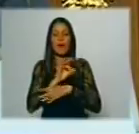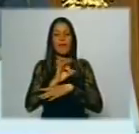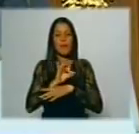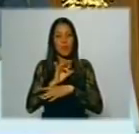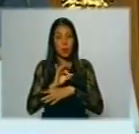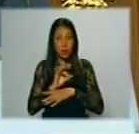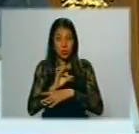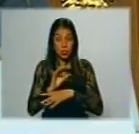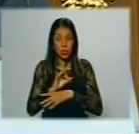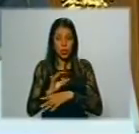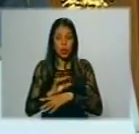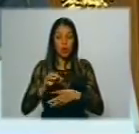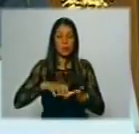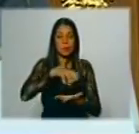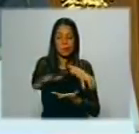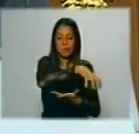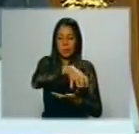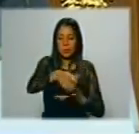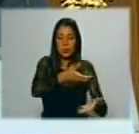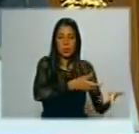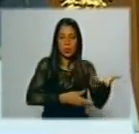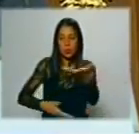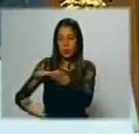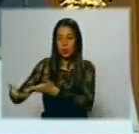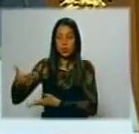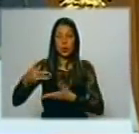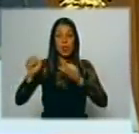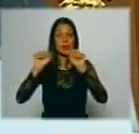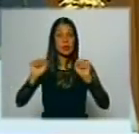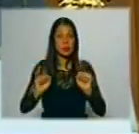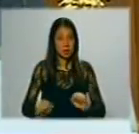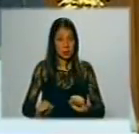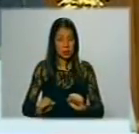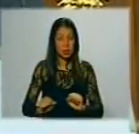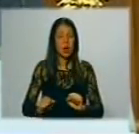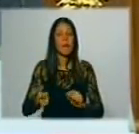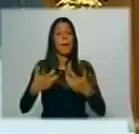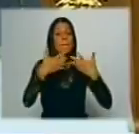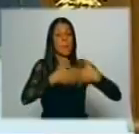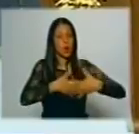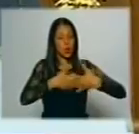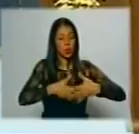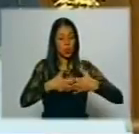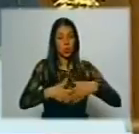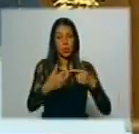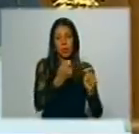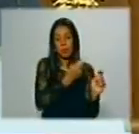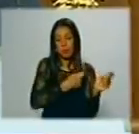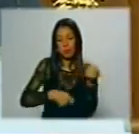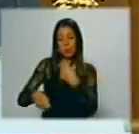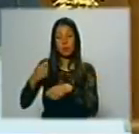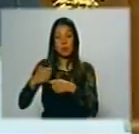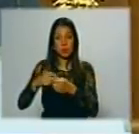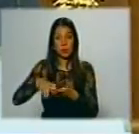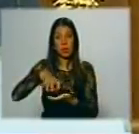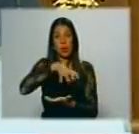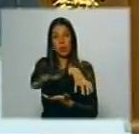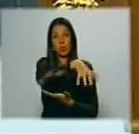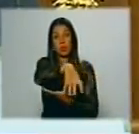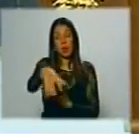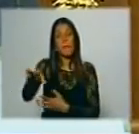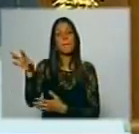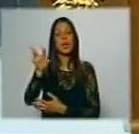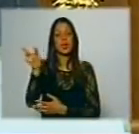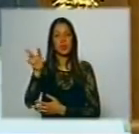funcionamiento de los circuitos económicos relacionados con la producción, distribución y comercialización de